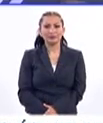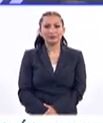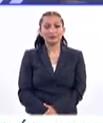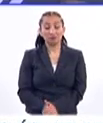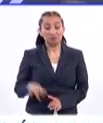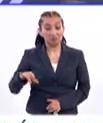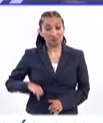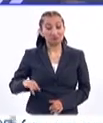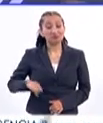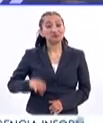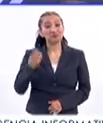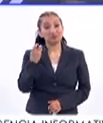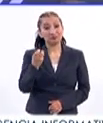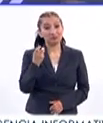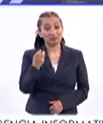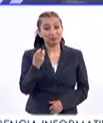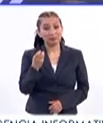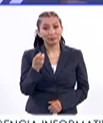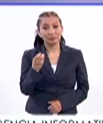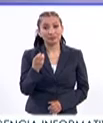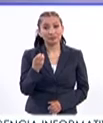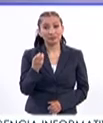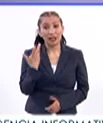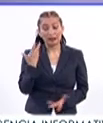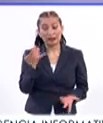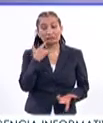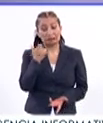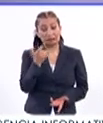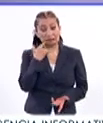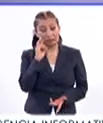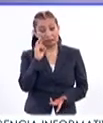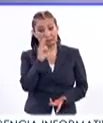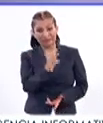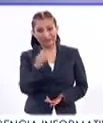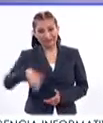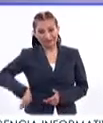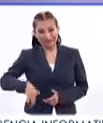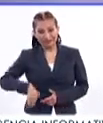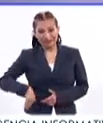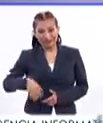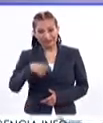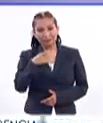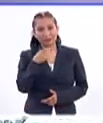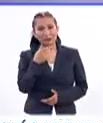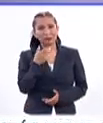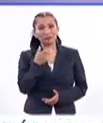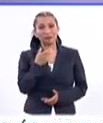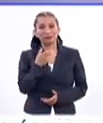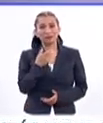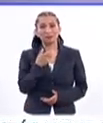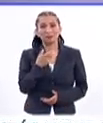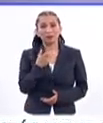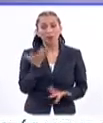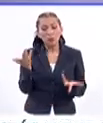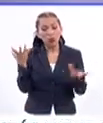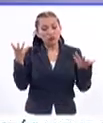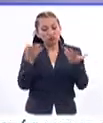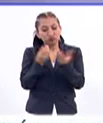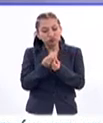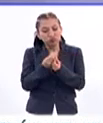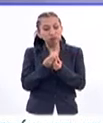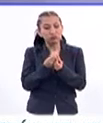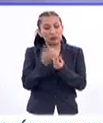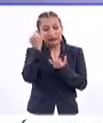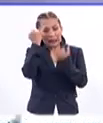Pues muy interesante este esfuerzo que, como bien nos comentabas, es una conjunción